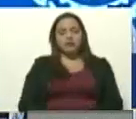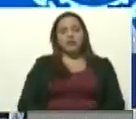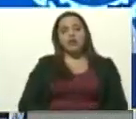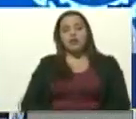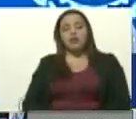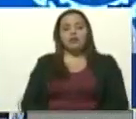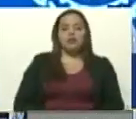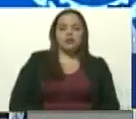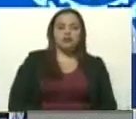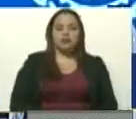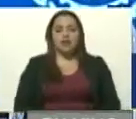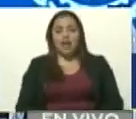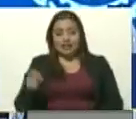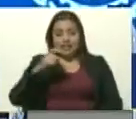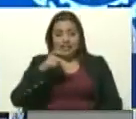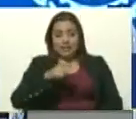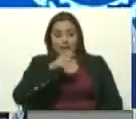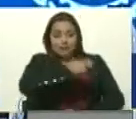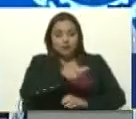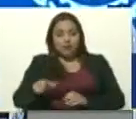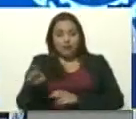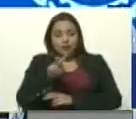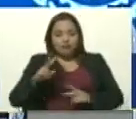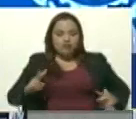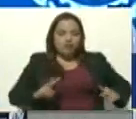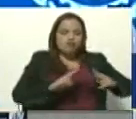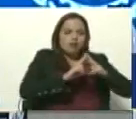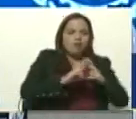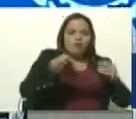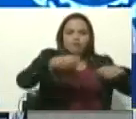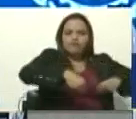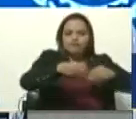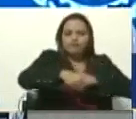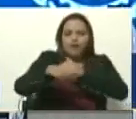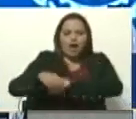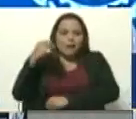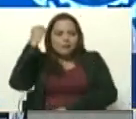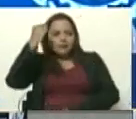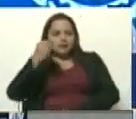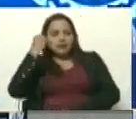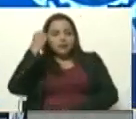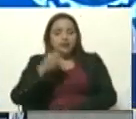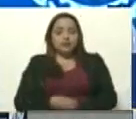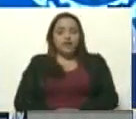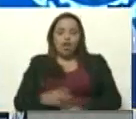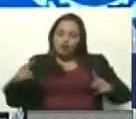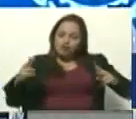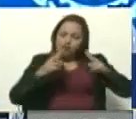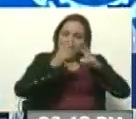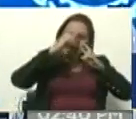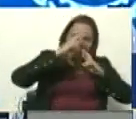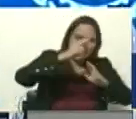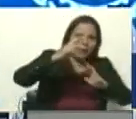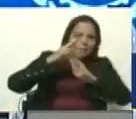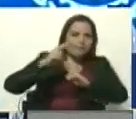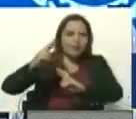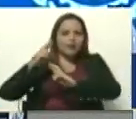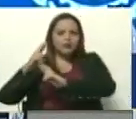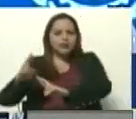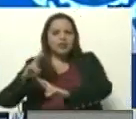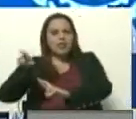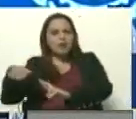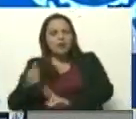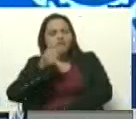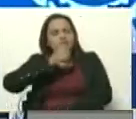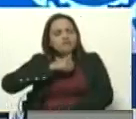los venezolanos nos encontremos en la diversidad, que nos encontremos con respeto, que nos encontremos con